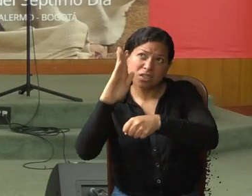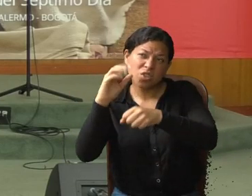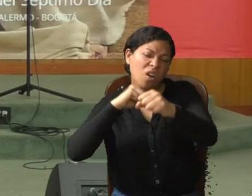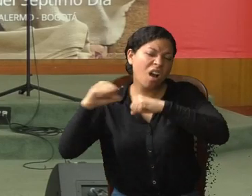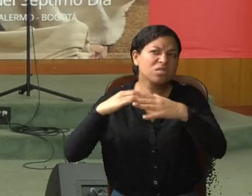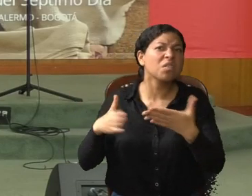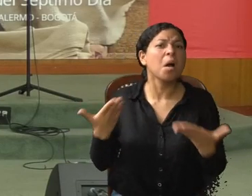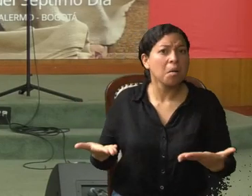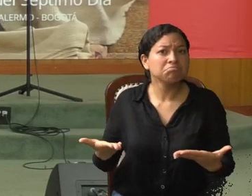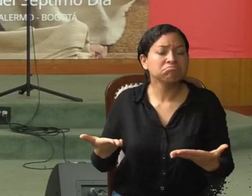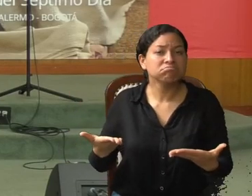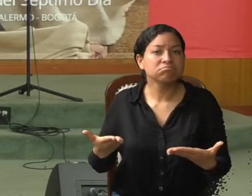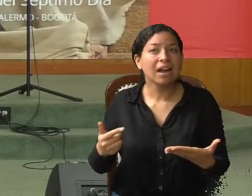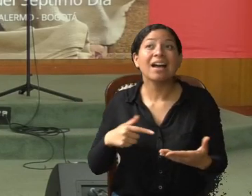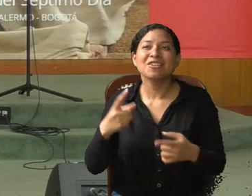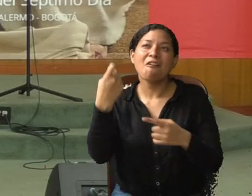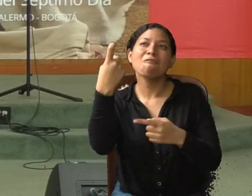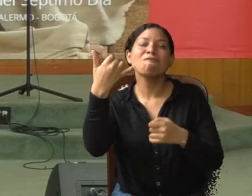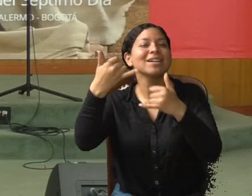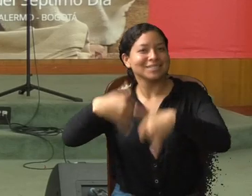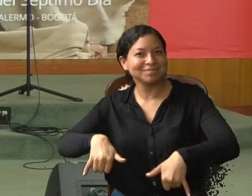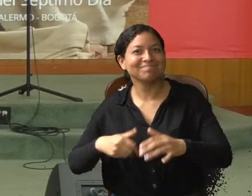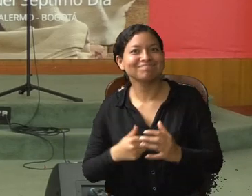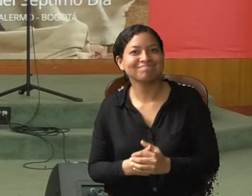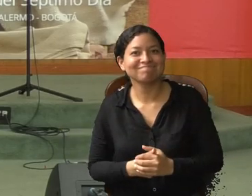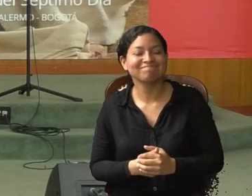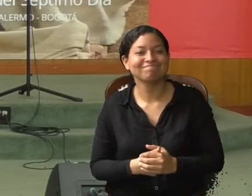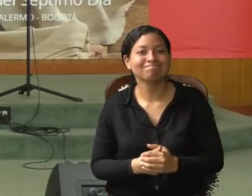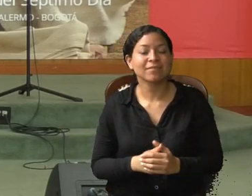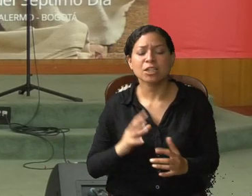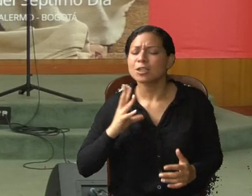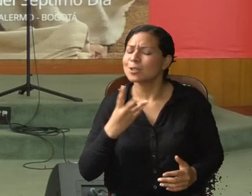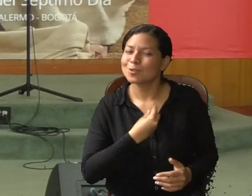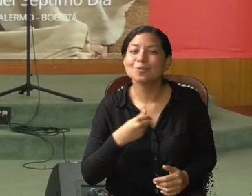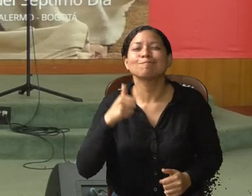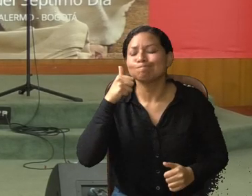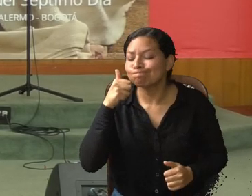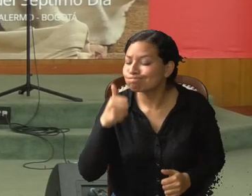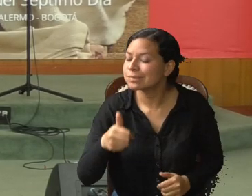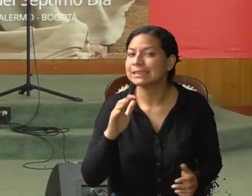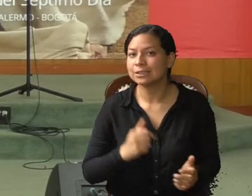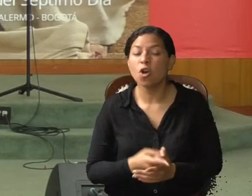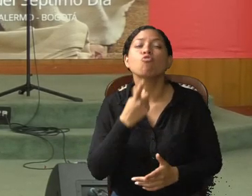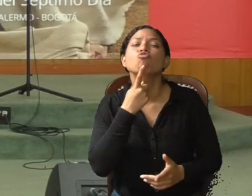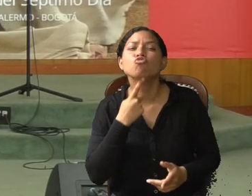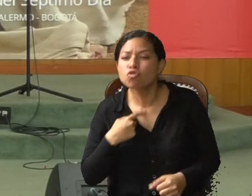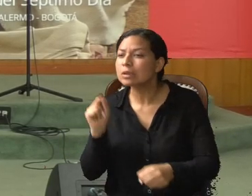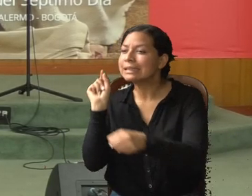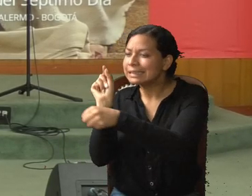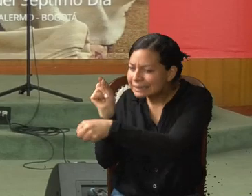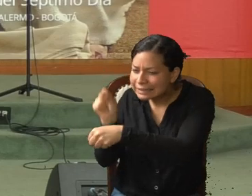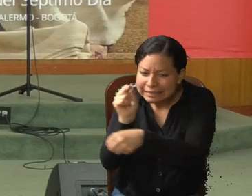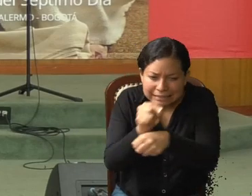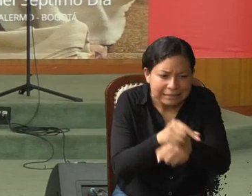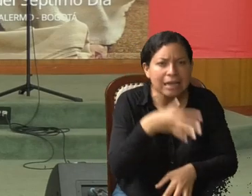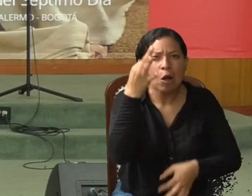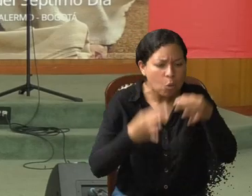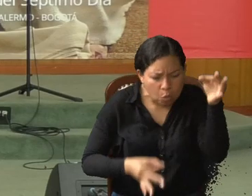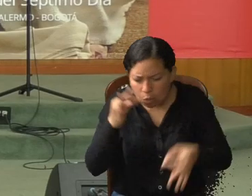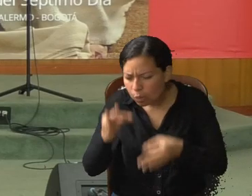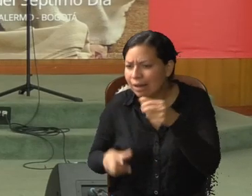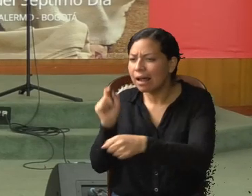para juzgar el trabajo de Dios. Y somos muy buenos para juzgarnos a nosotros mismos y juzgar a otras personas que están cerca a nosotros.